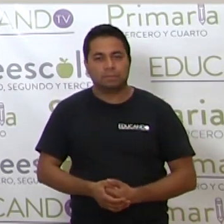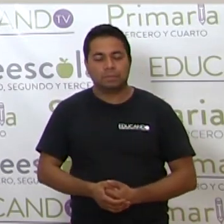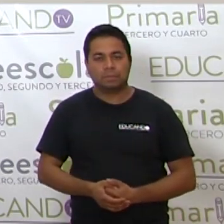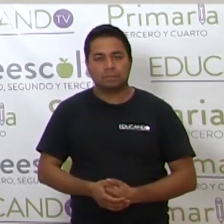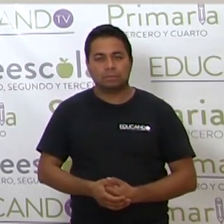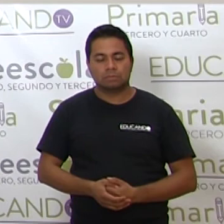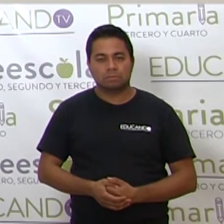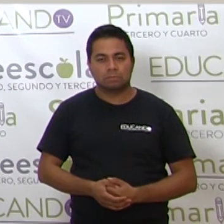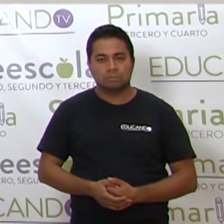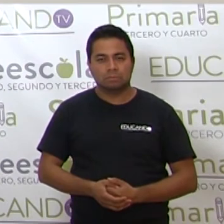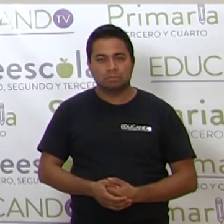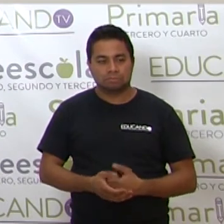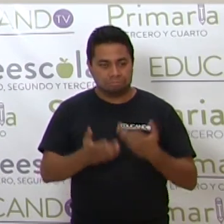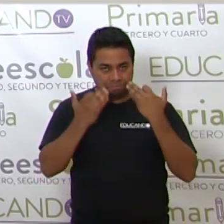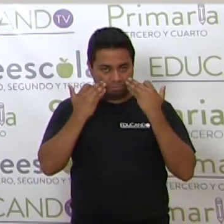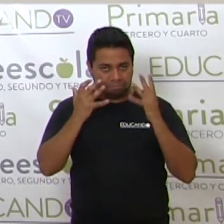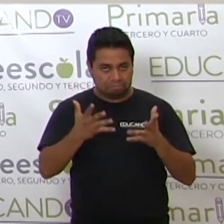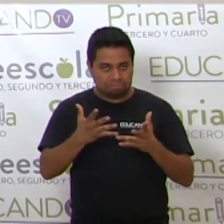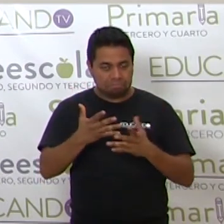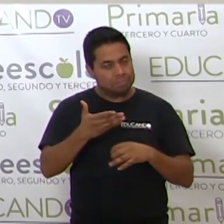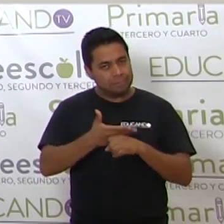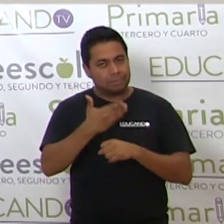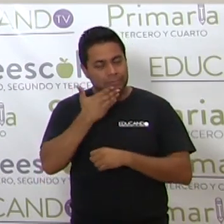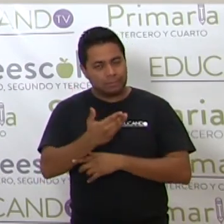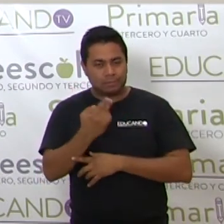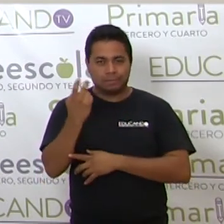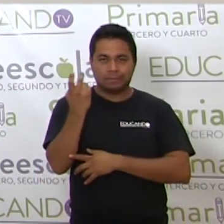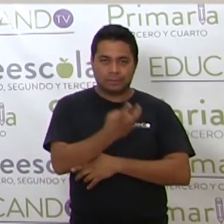y observa muy bien está